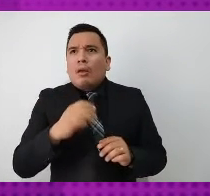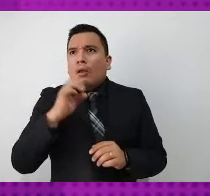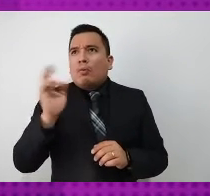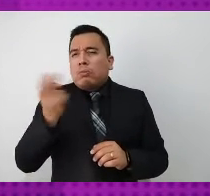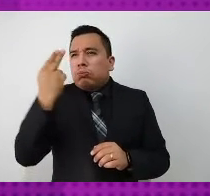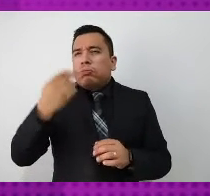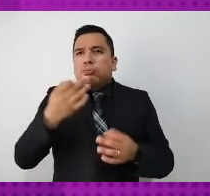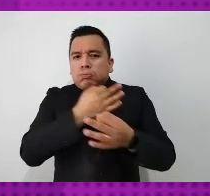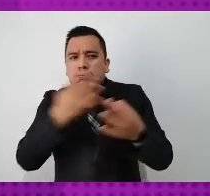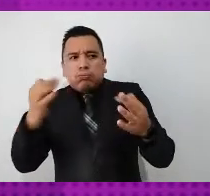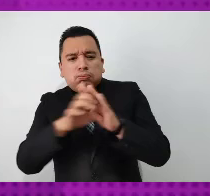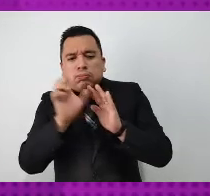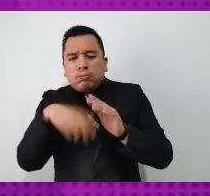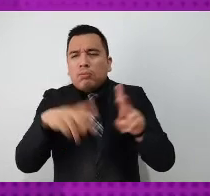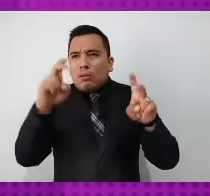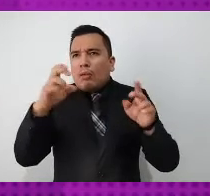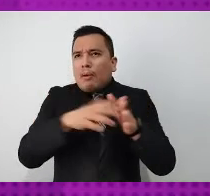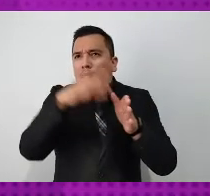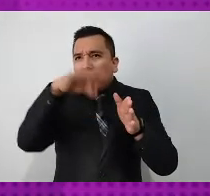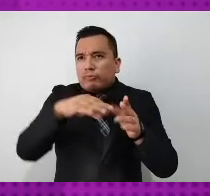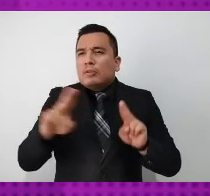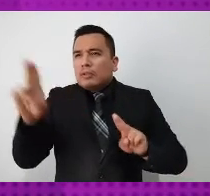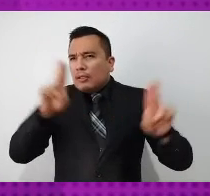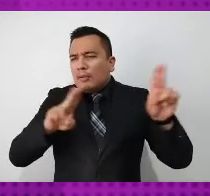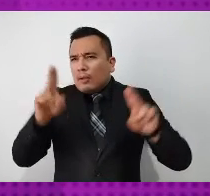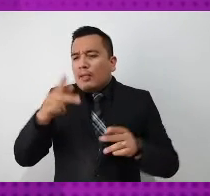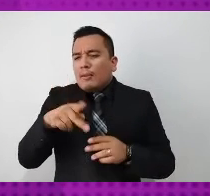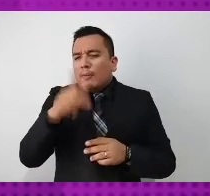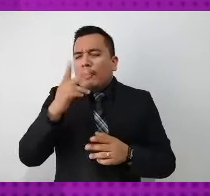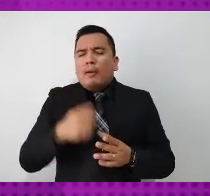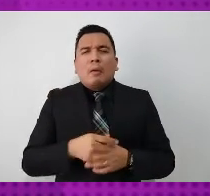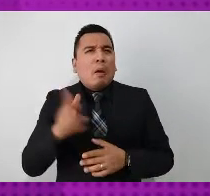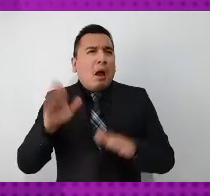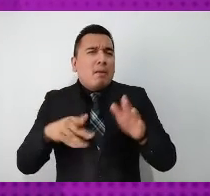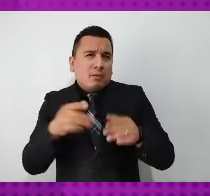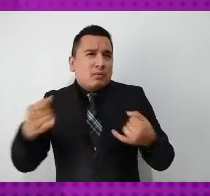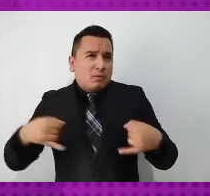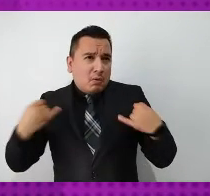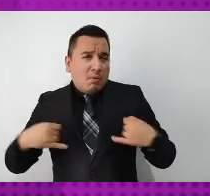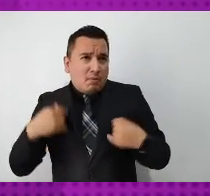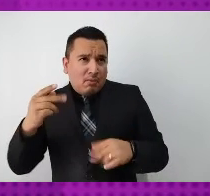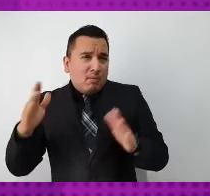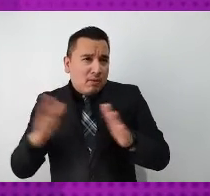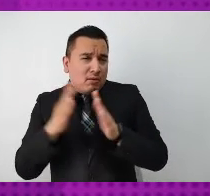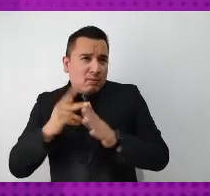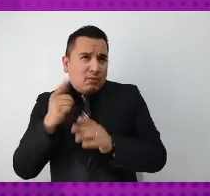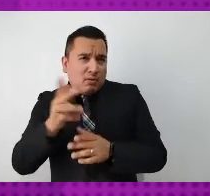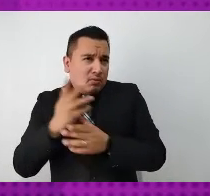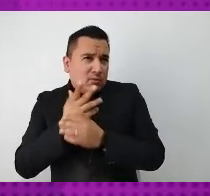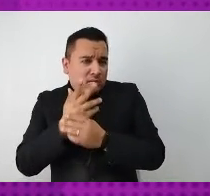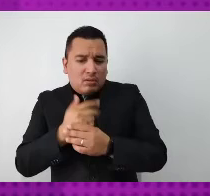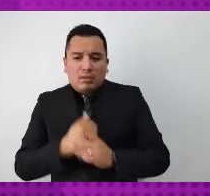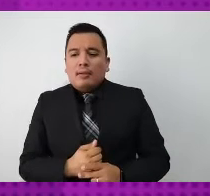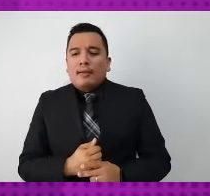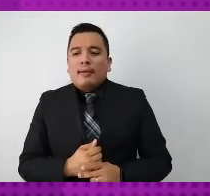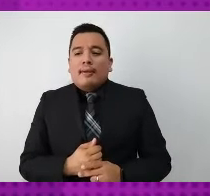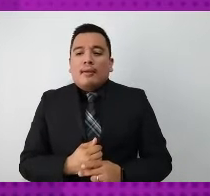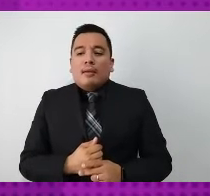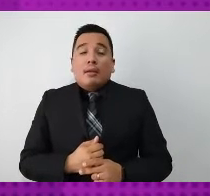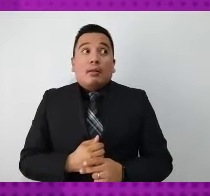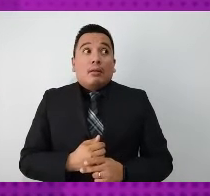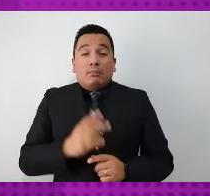procesos electorales democracia y demás pero los mismos jóvenes participantes comentaban algo muy cierto que es que no todos los